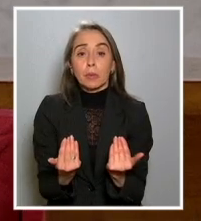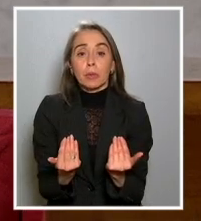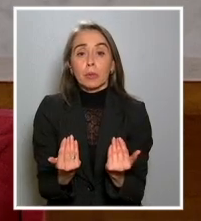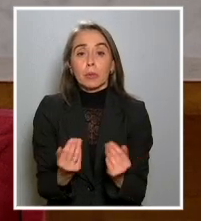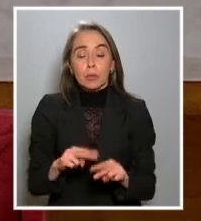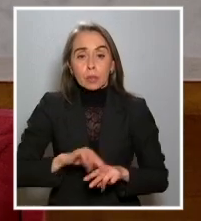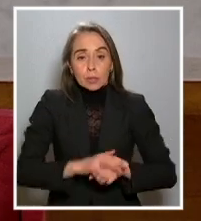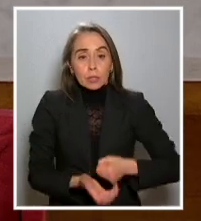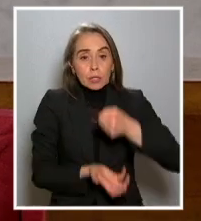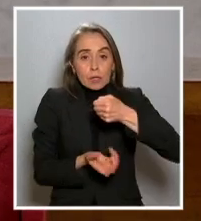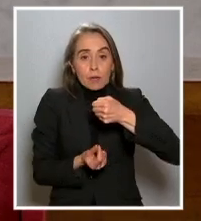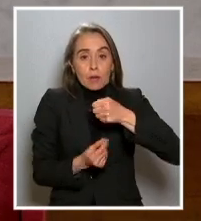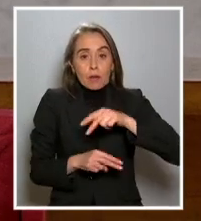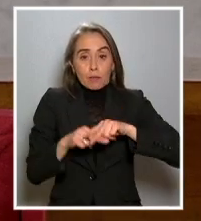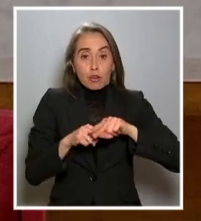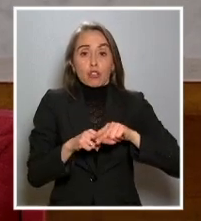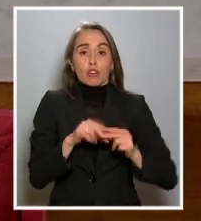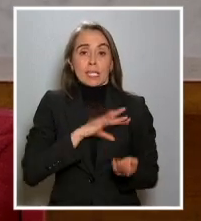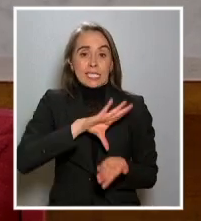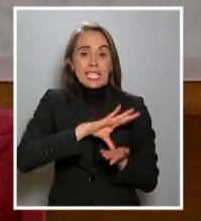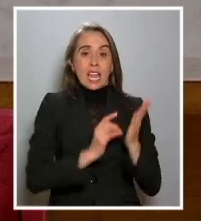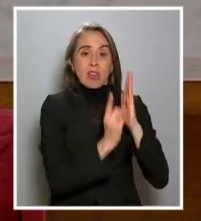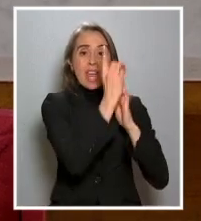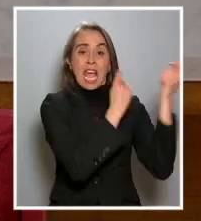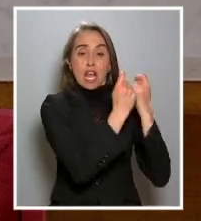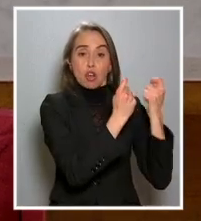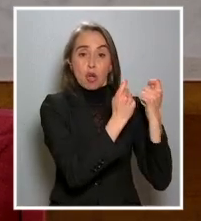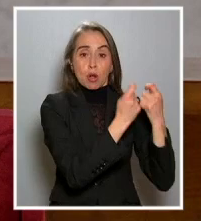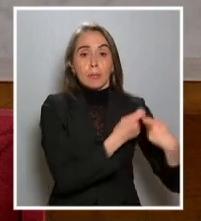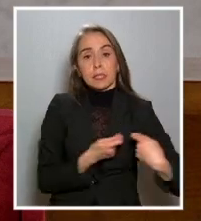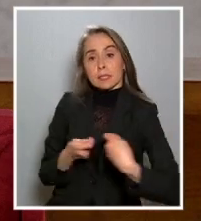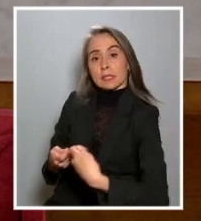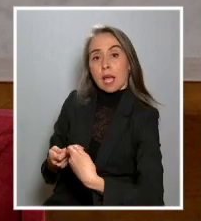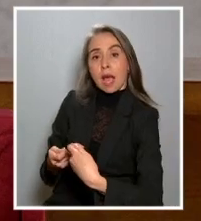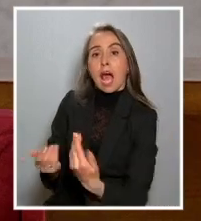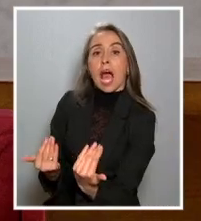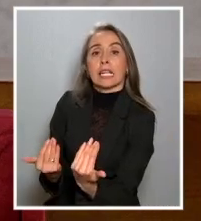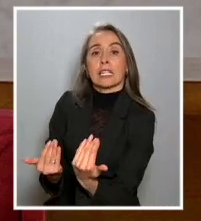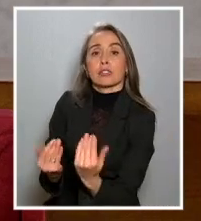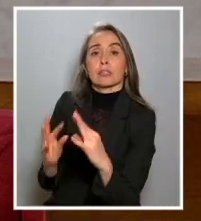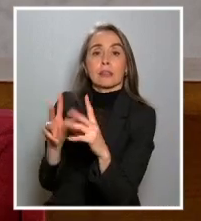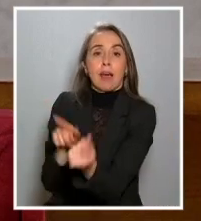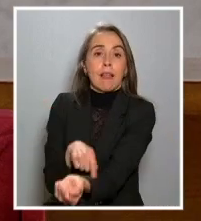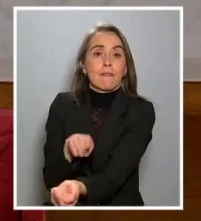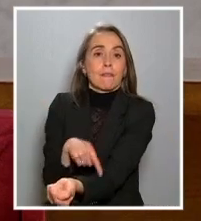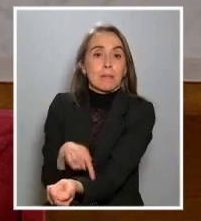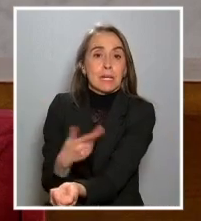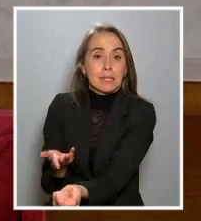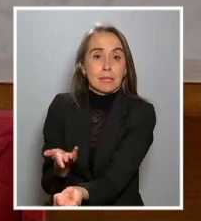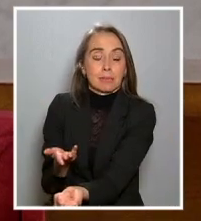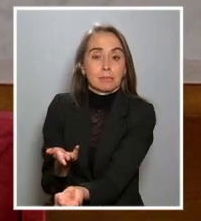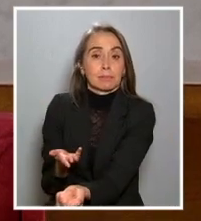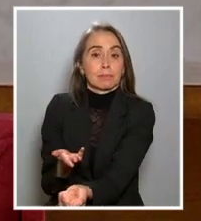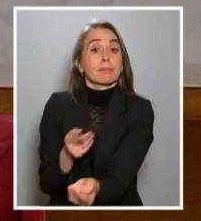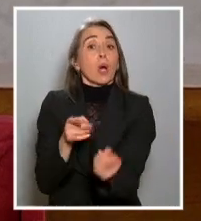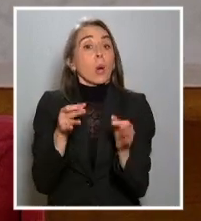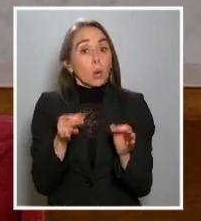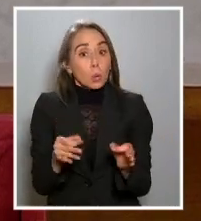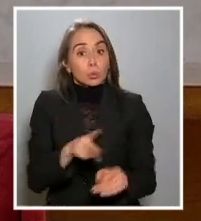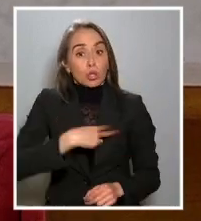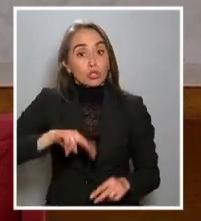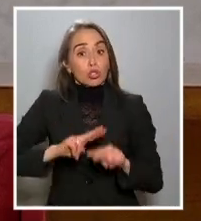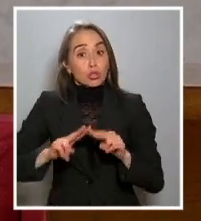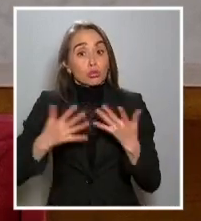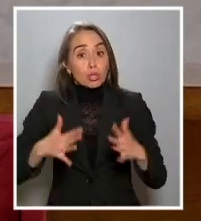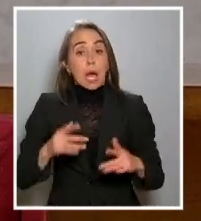los recursos del crecimiento económico se destinen a las necesidades de la familia. Y eso es justamente lo que hemos hecho,